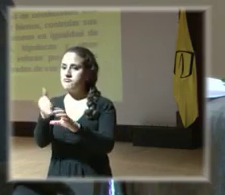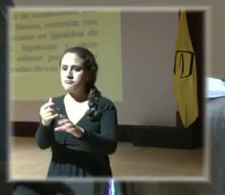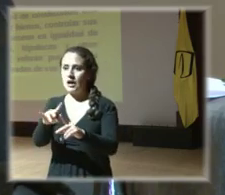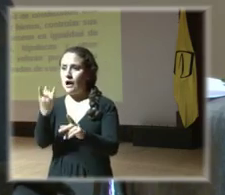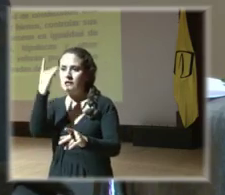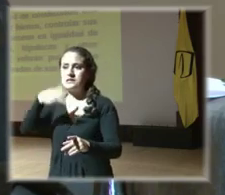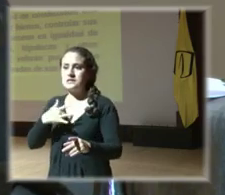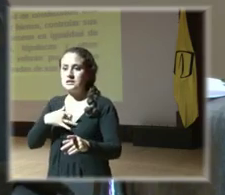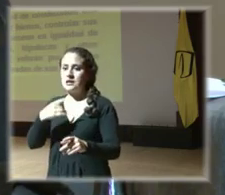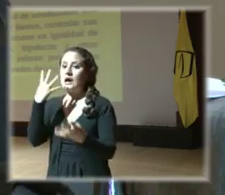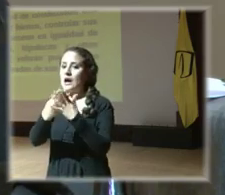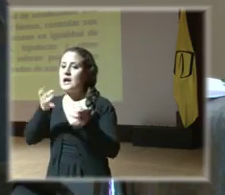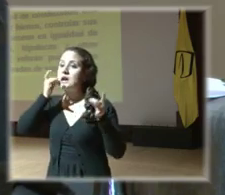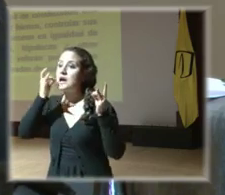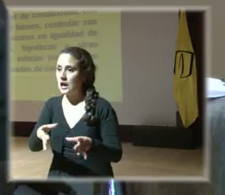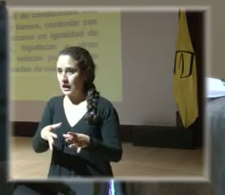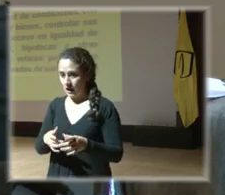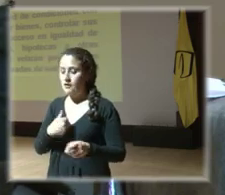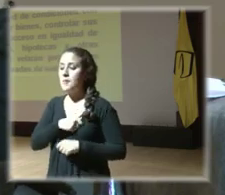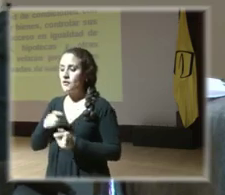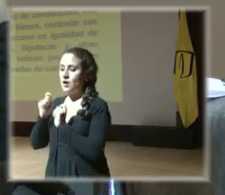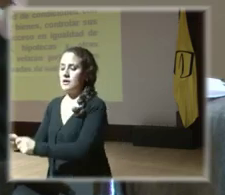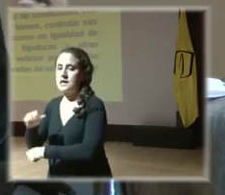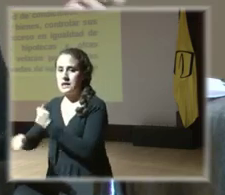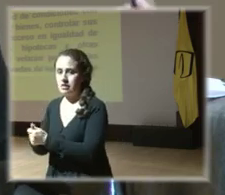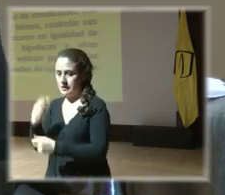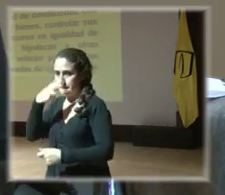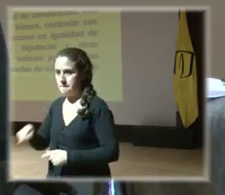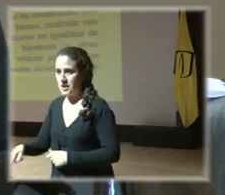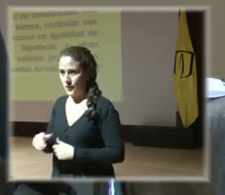violado a su hijo, ¿no? Un poco para ir en la misma línea de la desinformación.